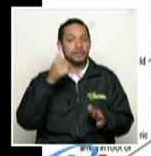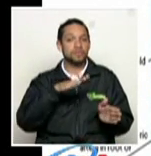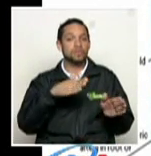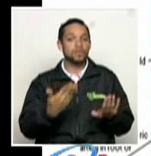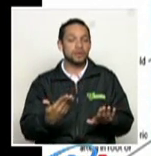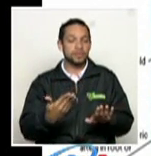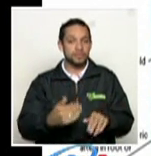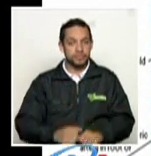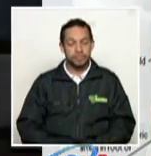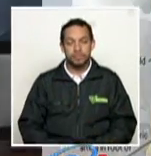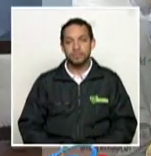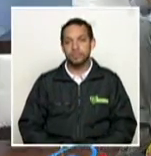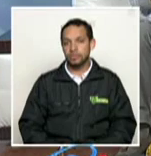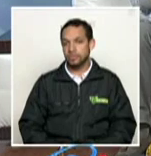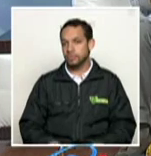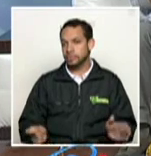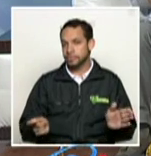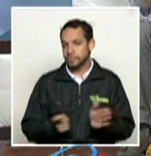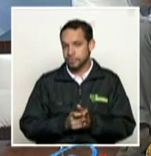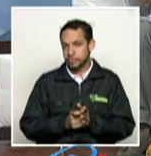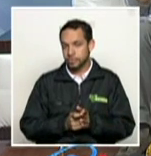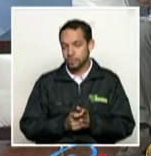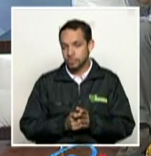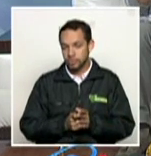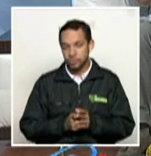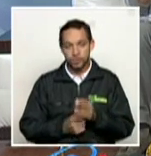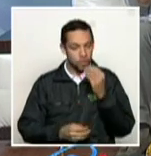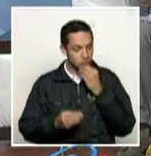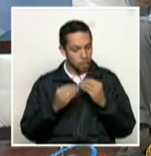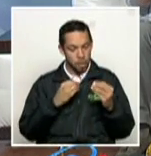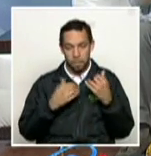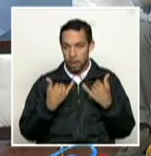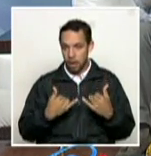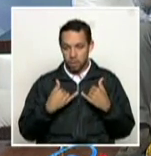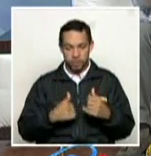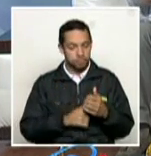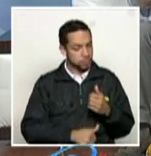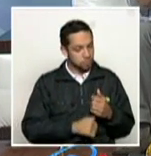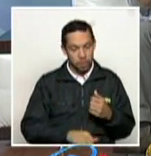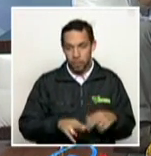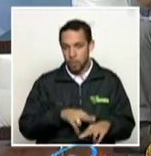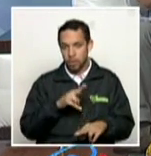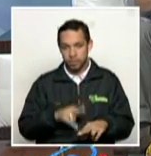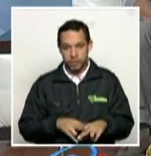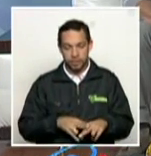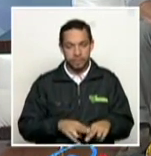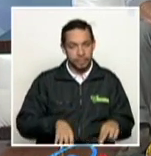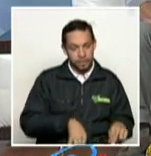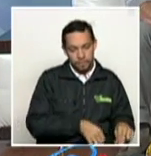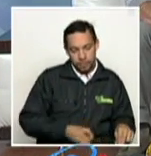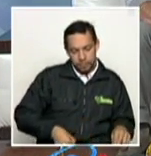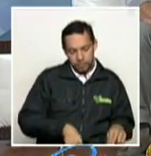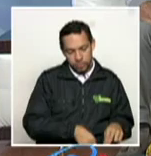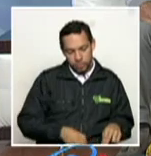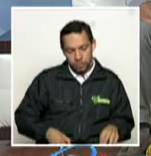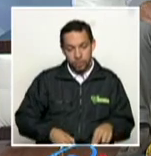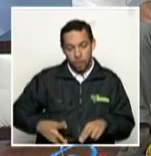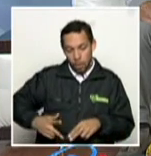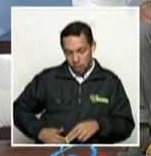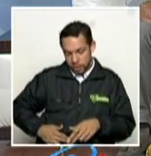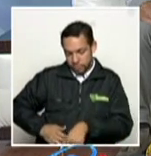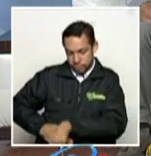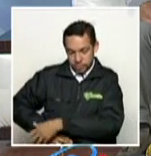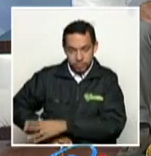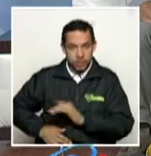la cirugía. Pero ahora su digestión es normal. Normal. Y tiene menos normal. Intestino que antes. Ella, sí, claro. Entonces ya va